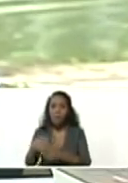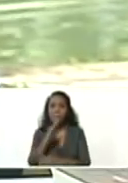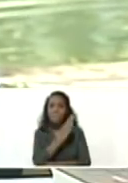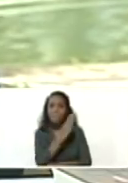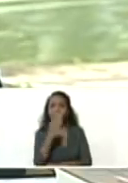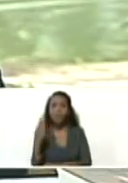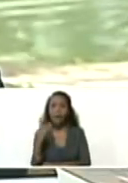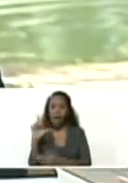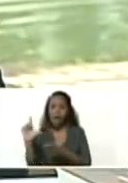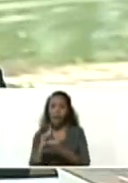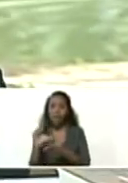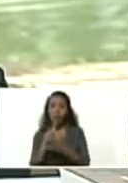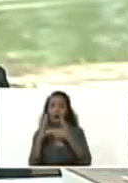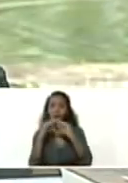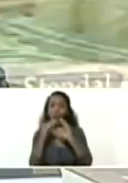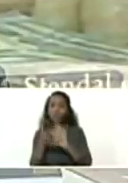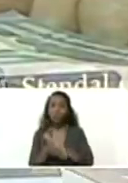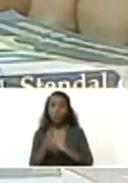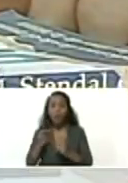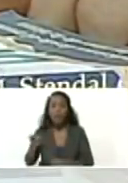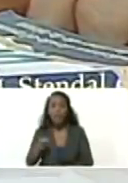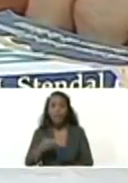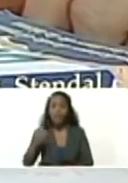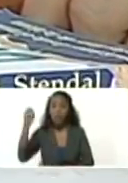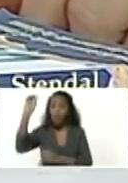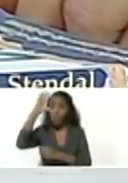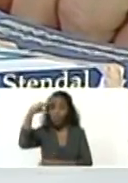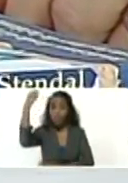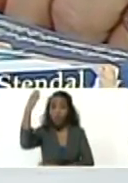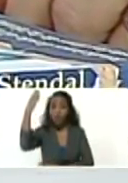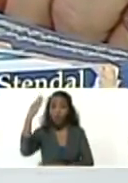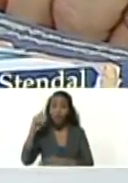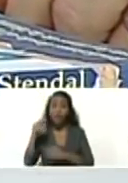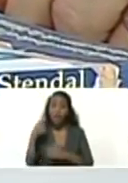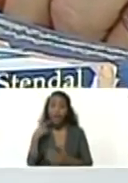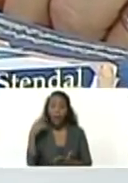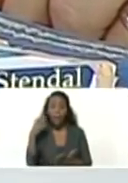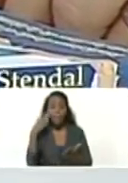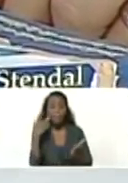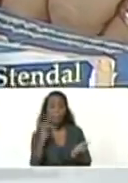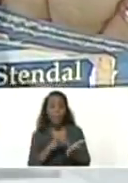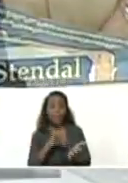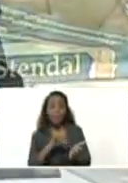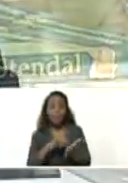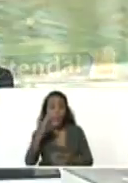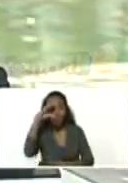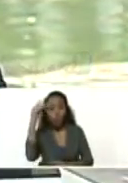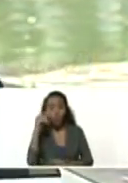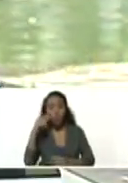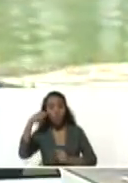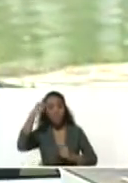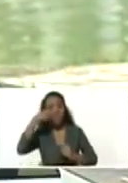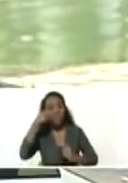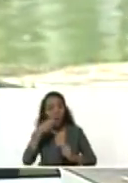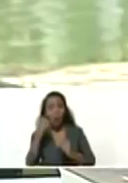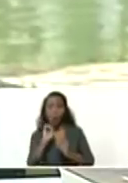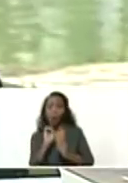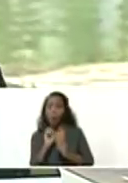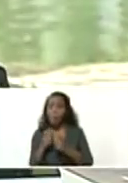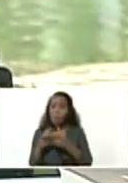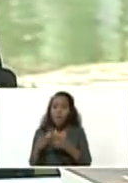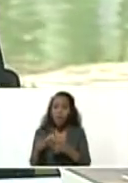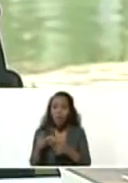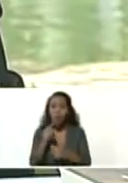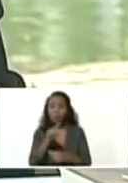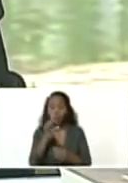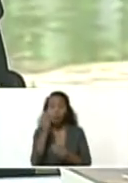que habla sobre el río de Dios, que tiene que ver con la presencia de Dios, un video, película que también es muy espiritual